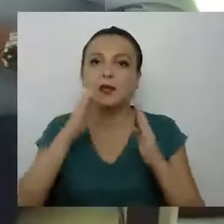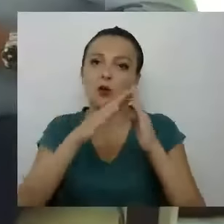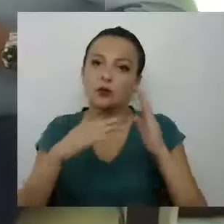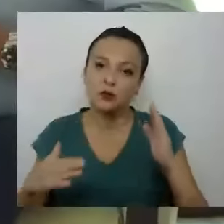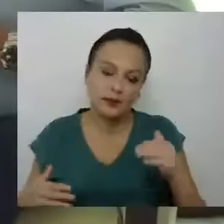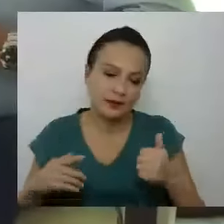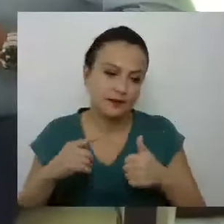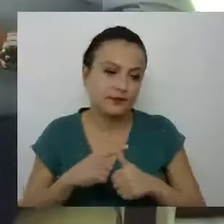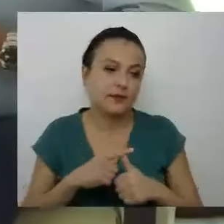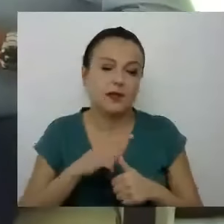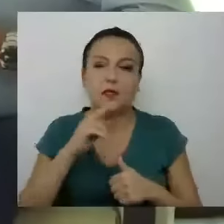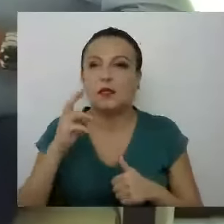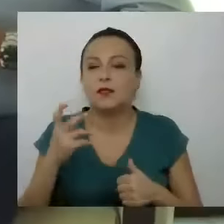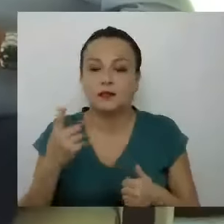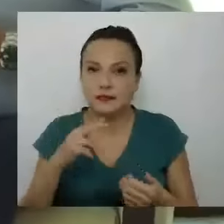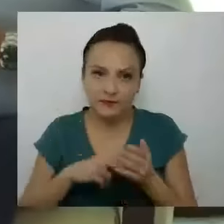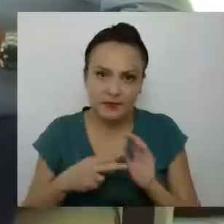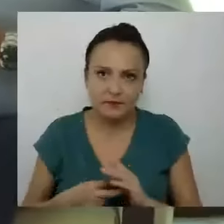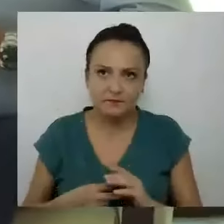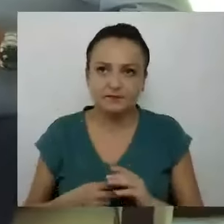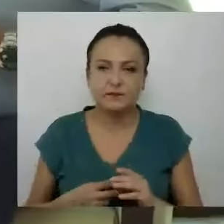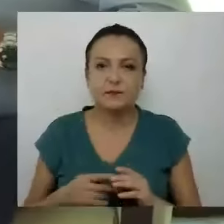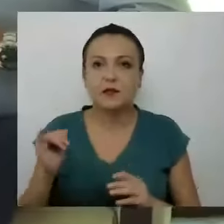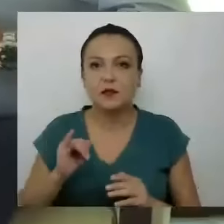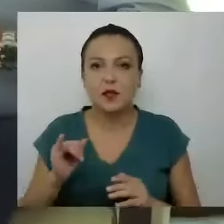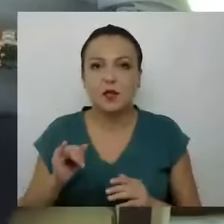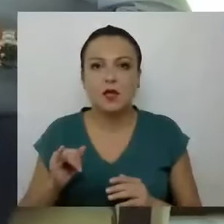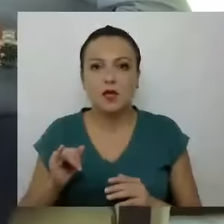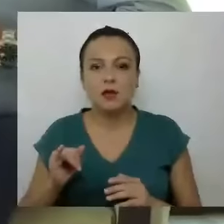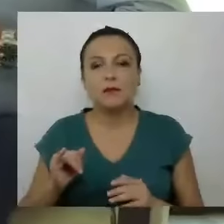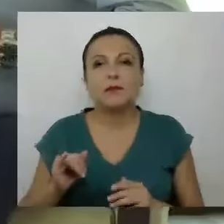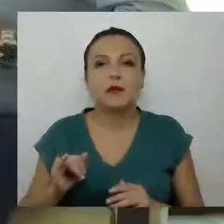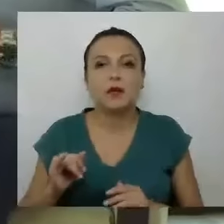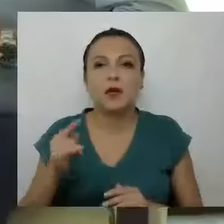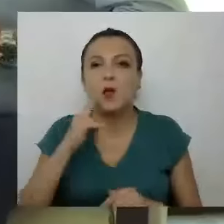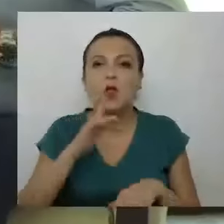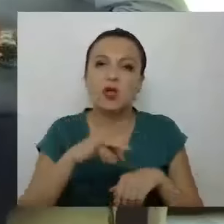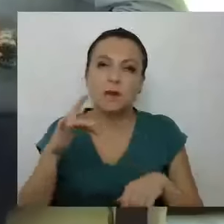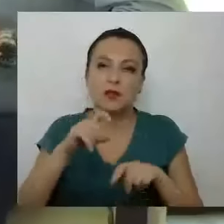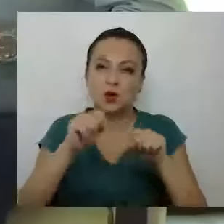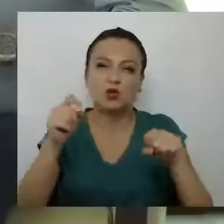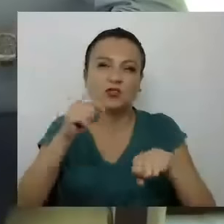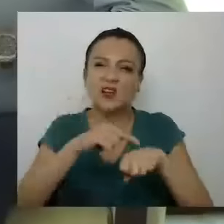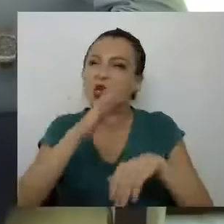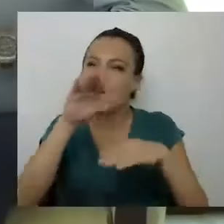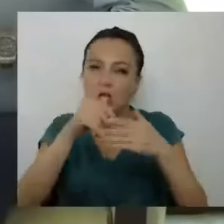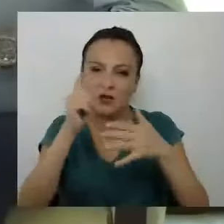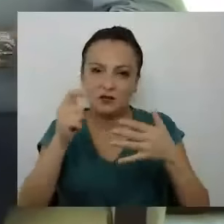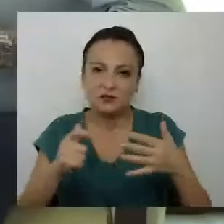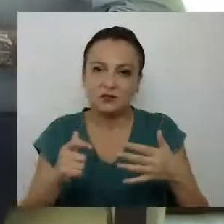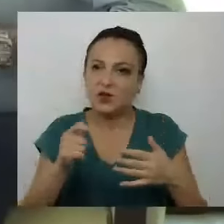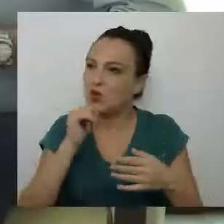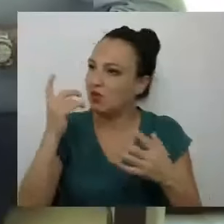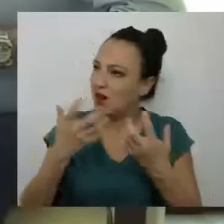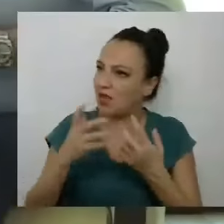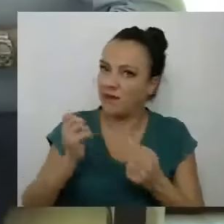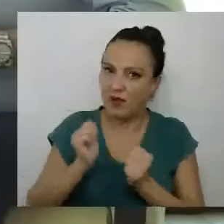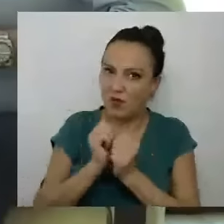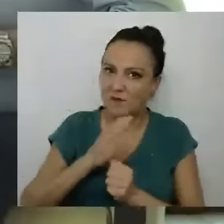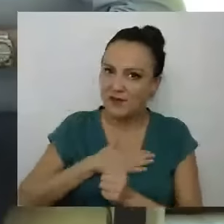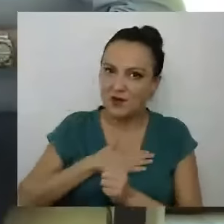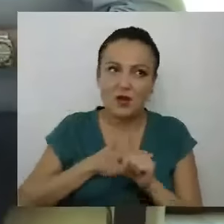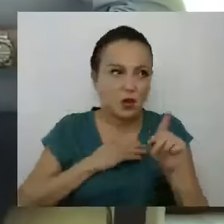estado presente, es decir, ha estado también rodeado en paralelo, como casos Diamante, Cochinilla, todo esto. ¿Eso Cochinilla pudo... no tiene nada que ver conmigo. Pero